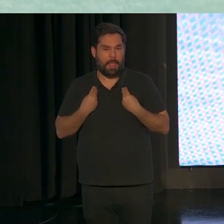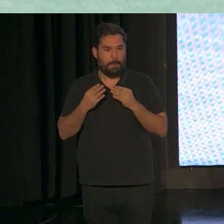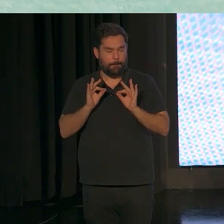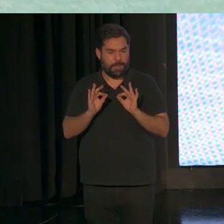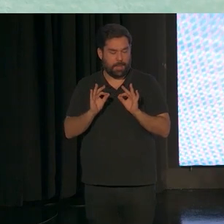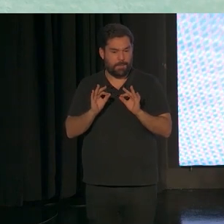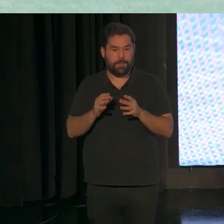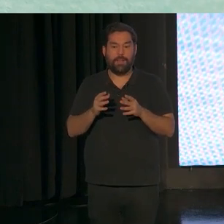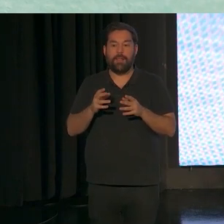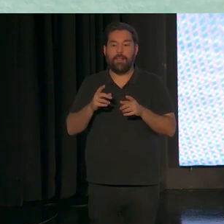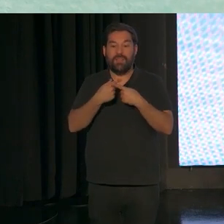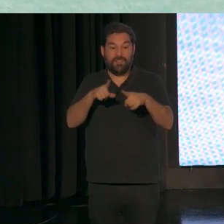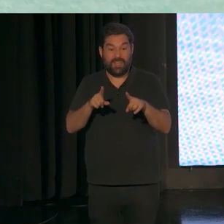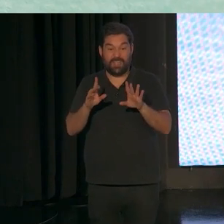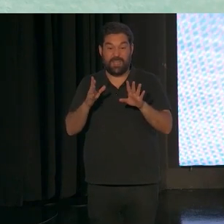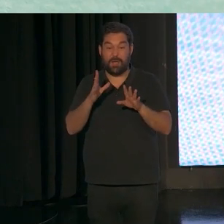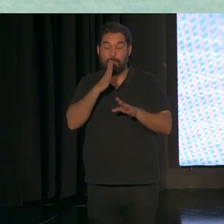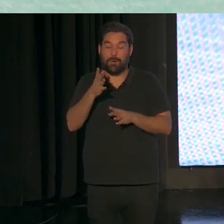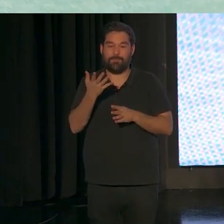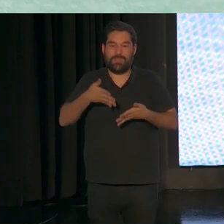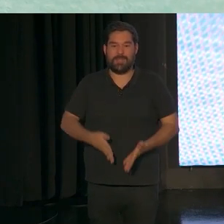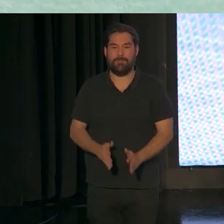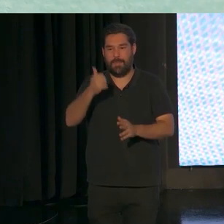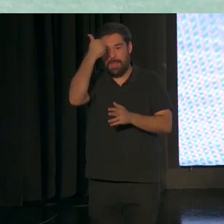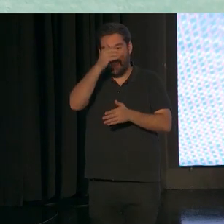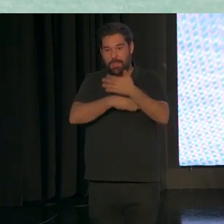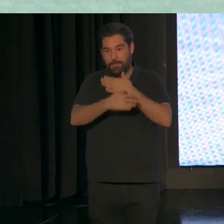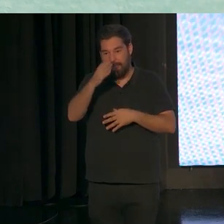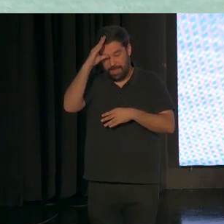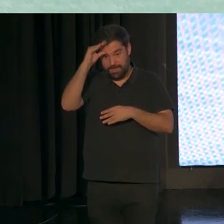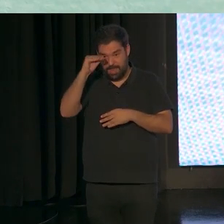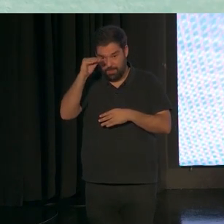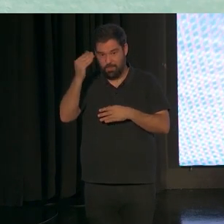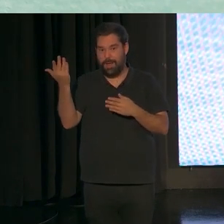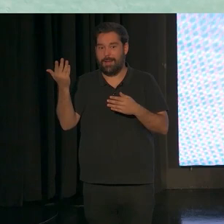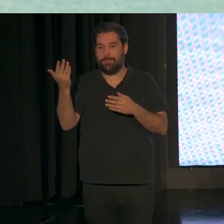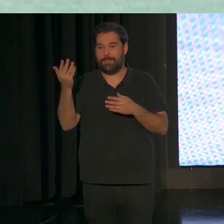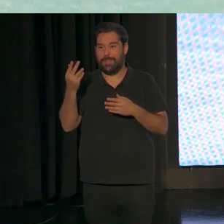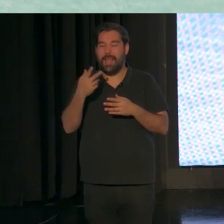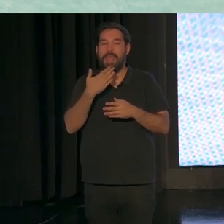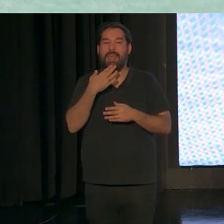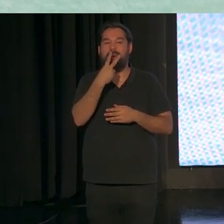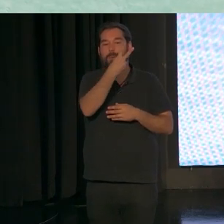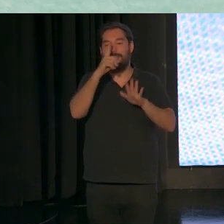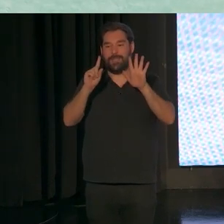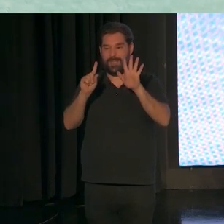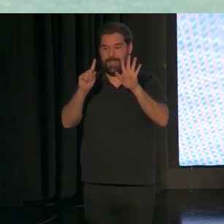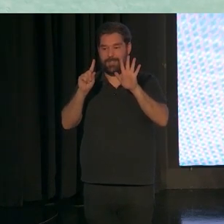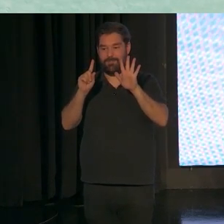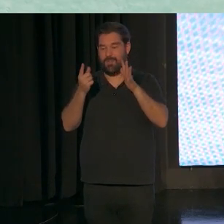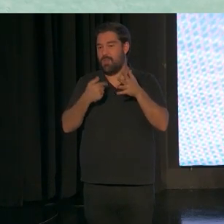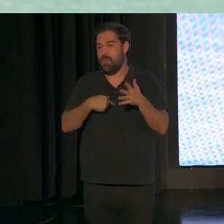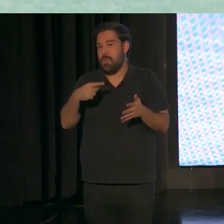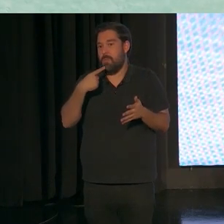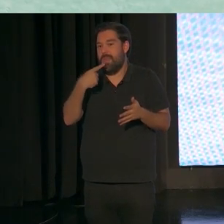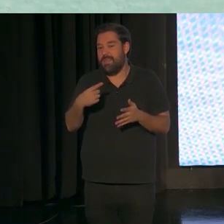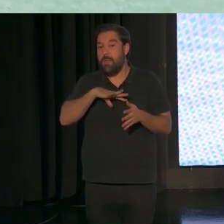discapacidad intelectual tiene ahora 26 años tiene síndrome de down y él pues además os tendría que decir que sus periodos de transición y